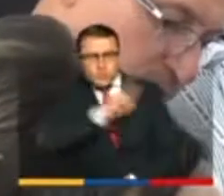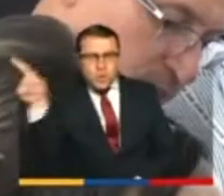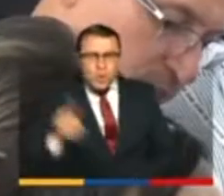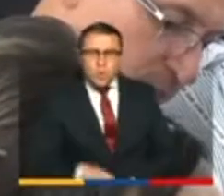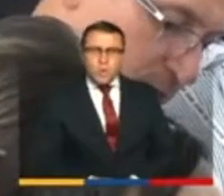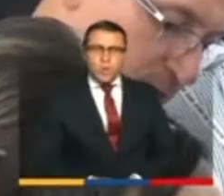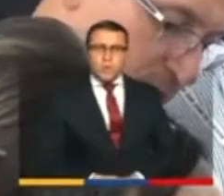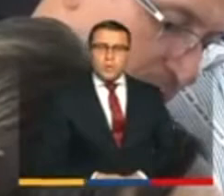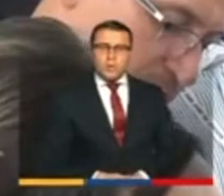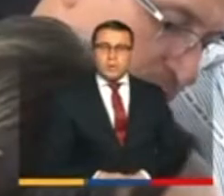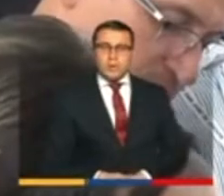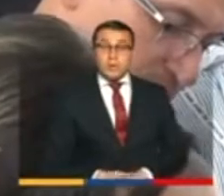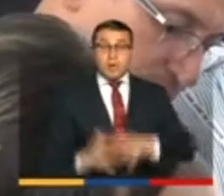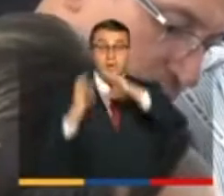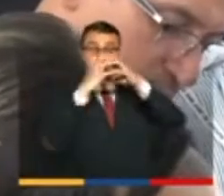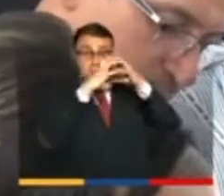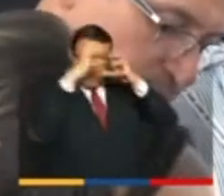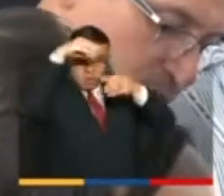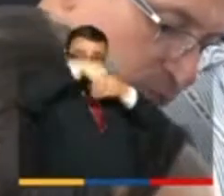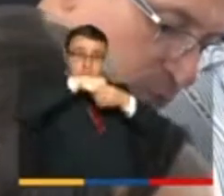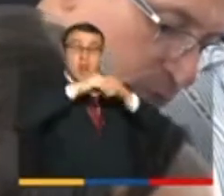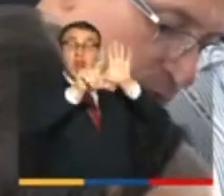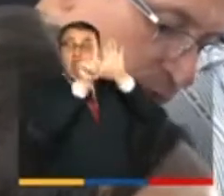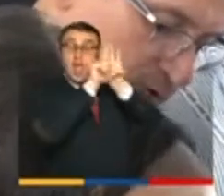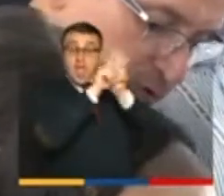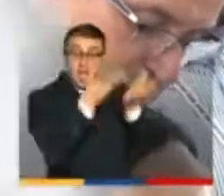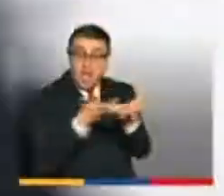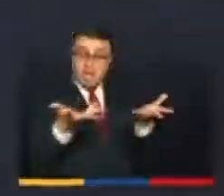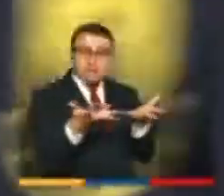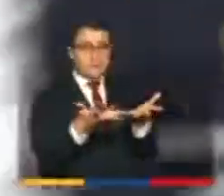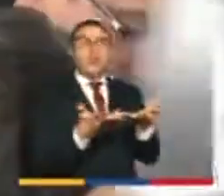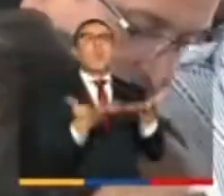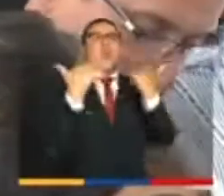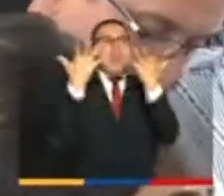contrabandeando sino que queremos que pasen por el puente